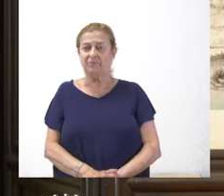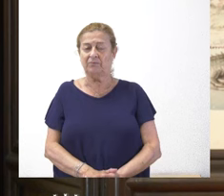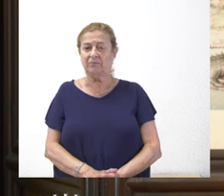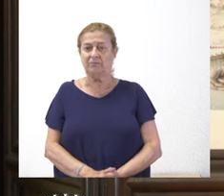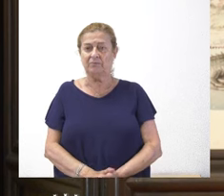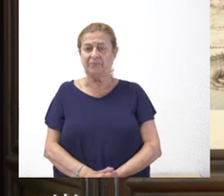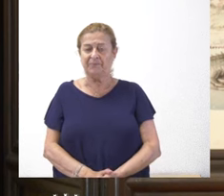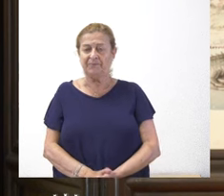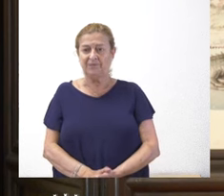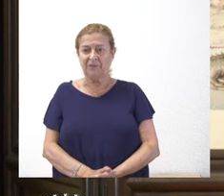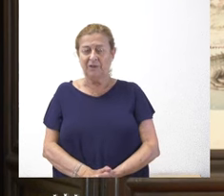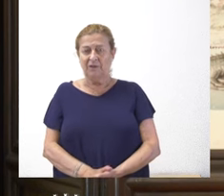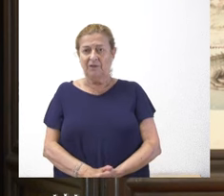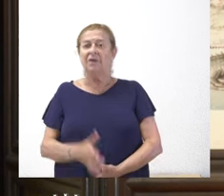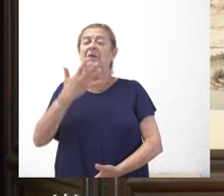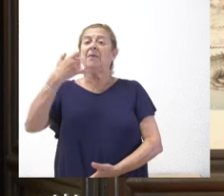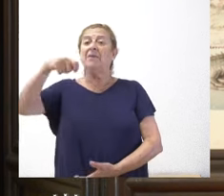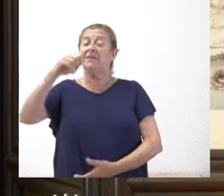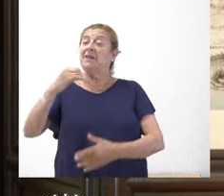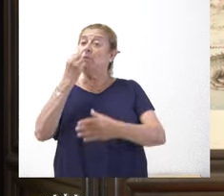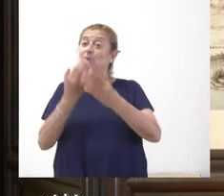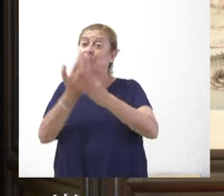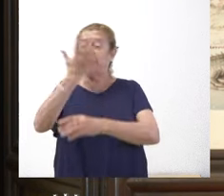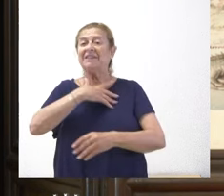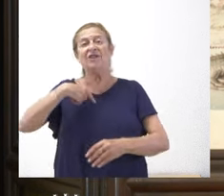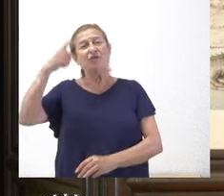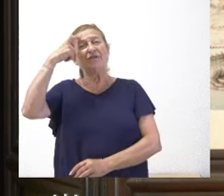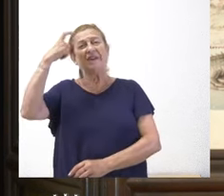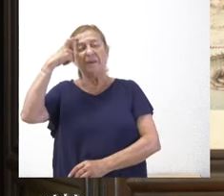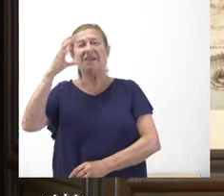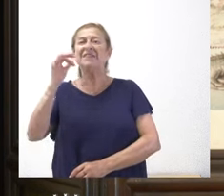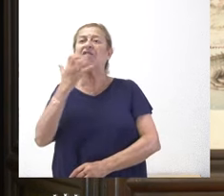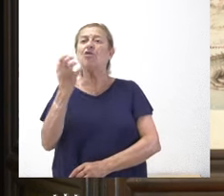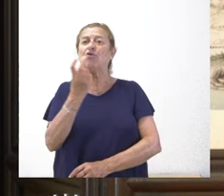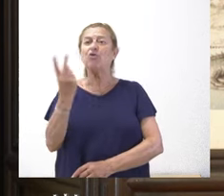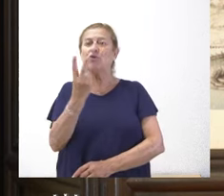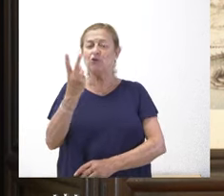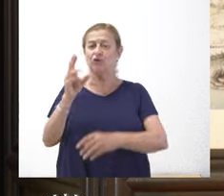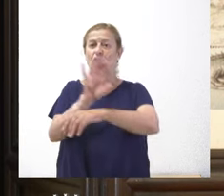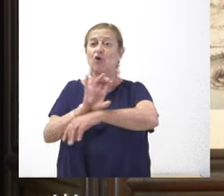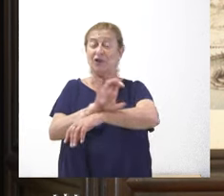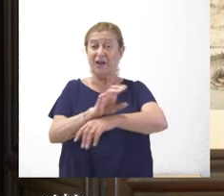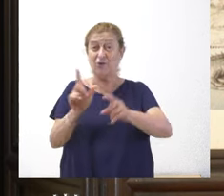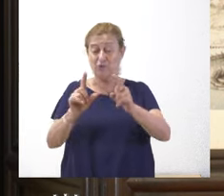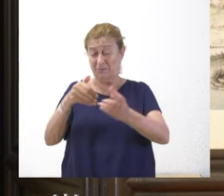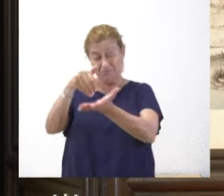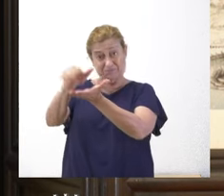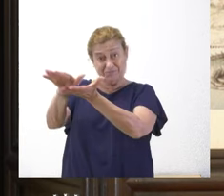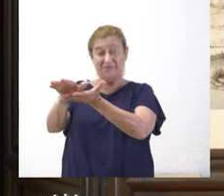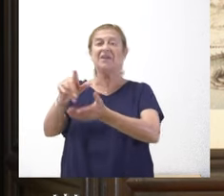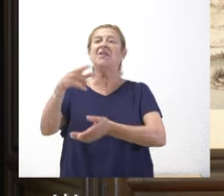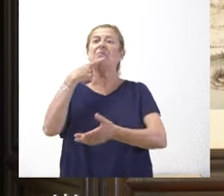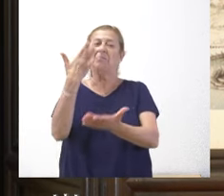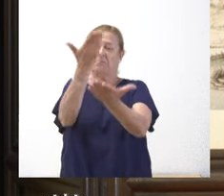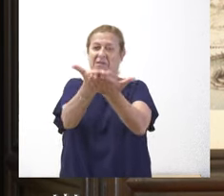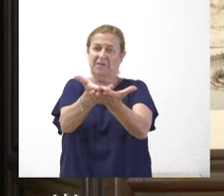más sí Presidente buenos días Quería saber si los dos consejeros cesados le han planteado la